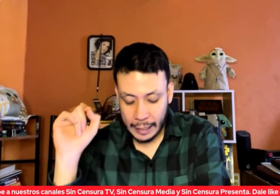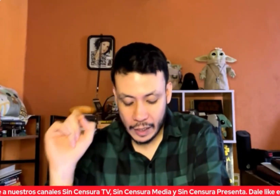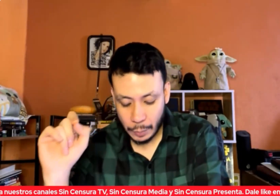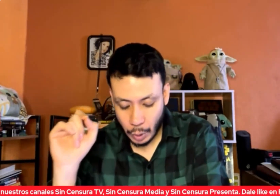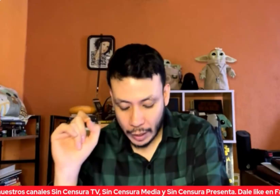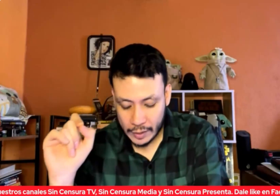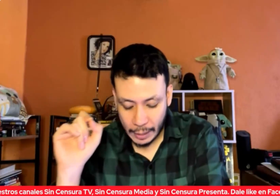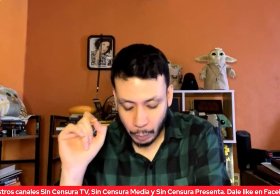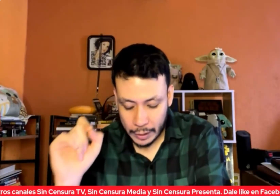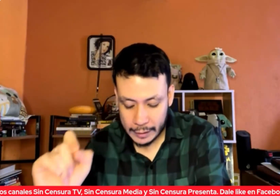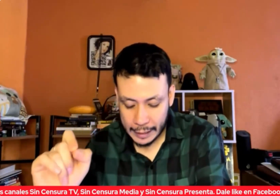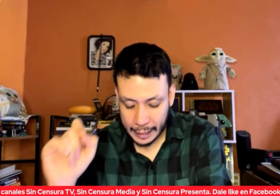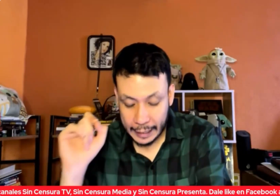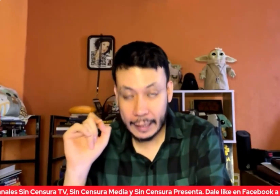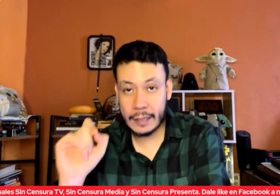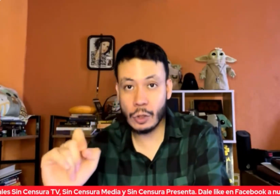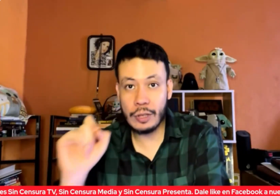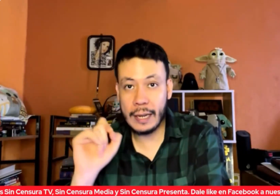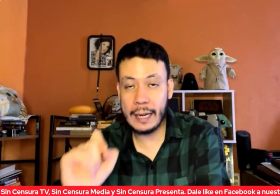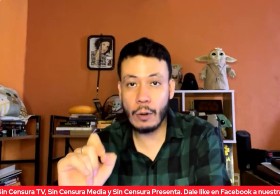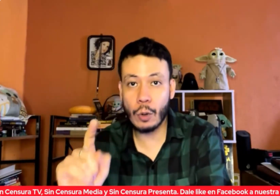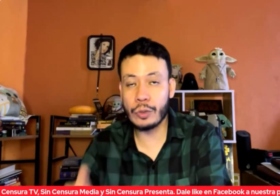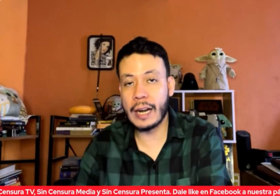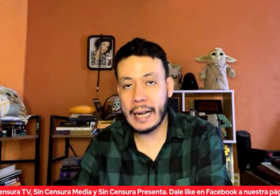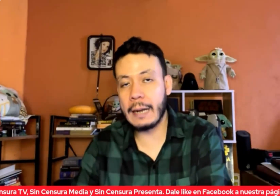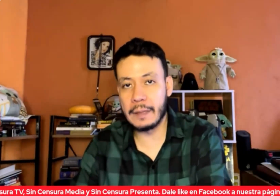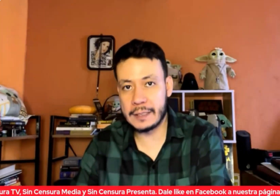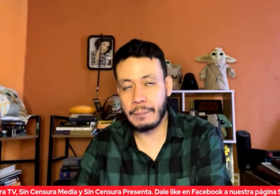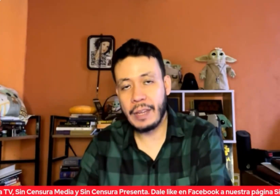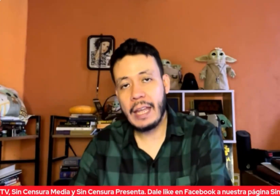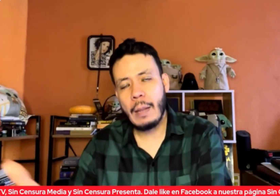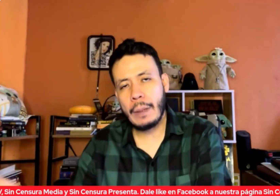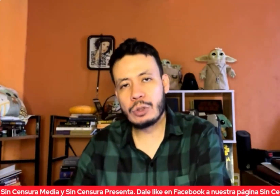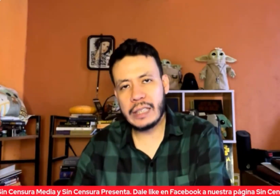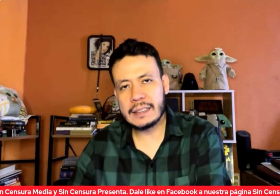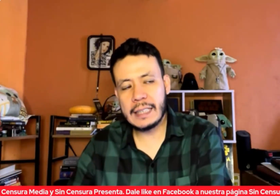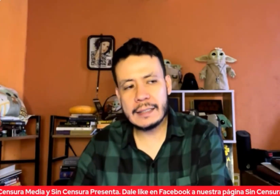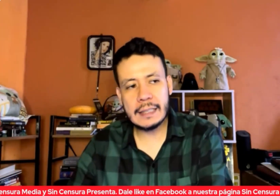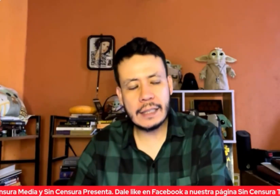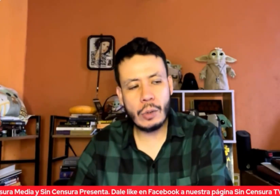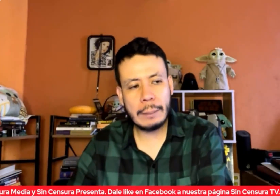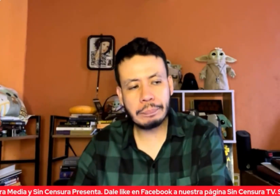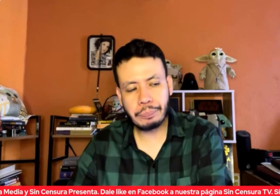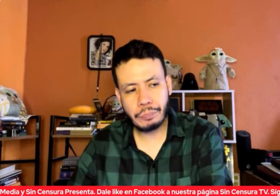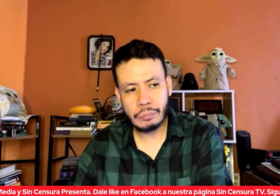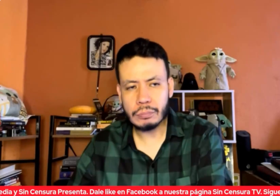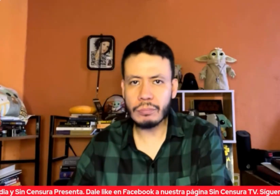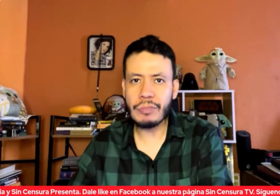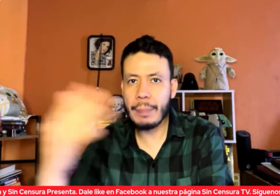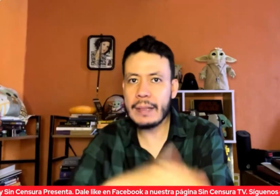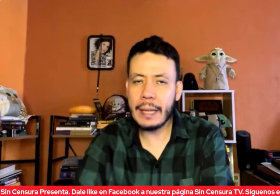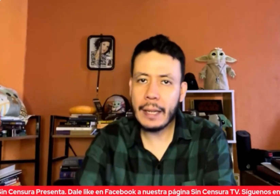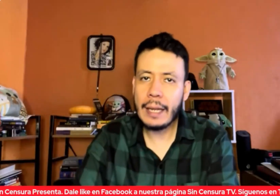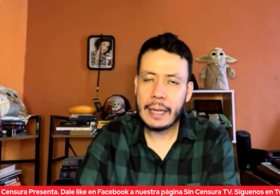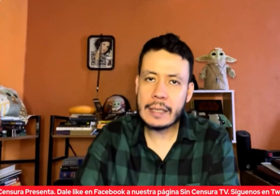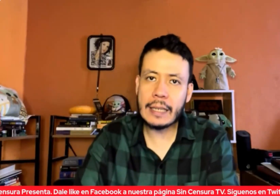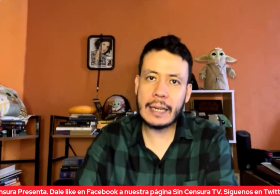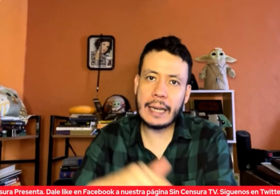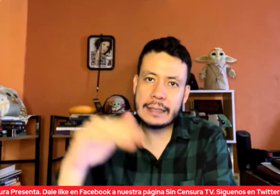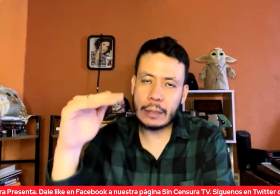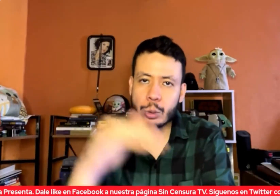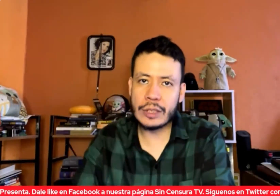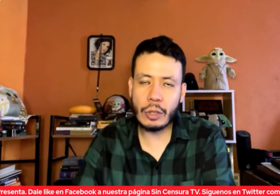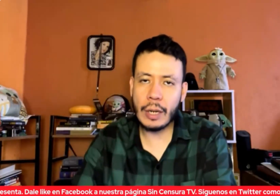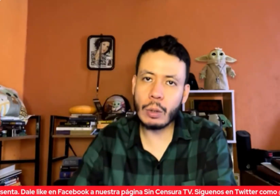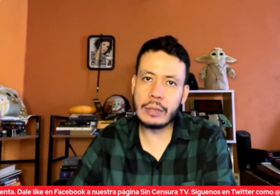información, es violencia política en razón de género contra Gálvez. Ven ustedes que esta señora mete